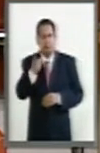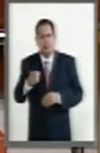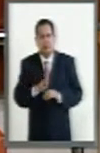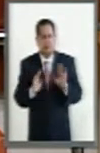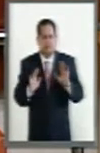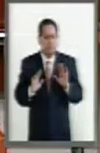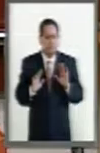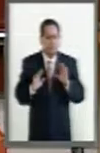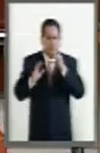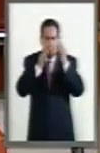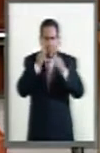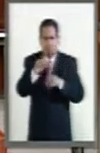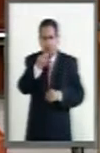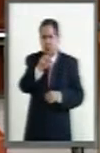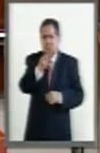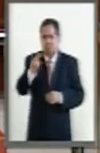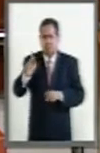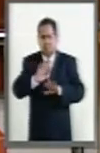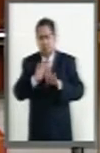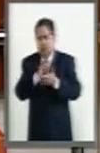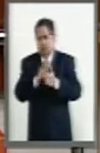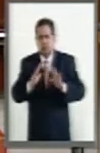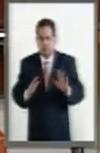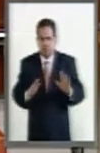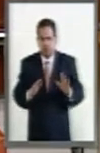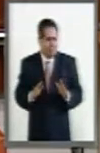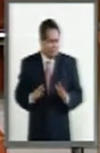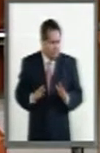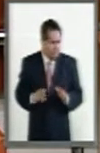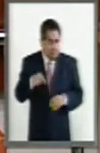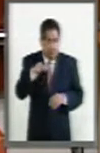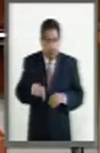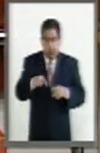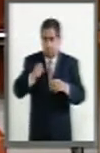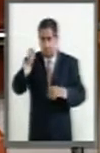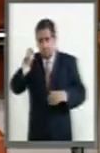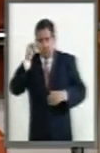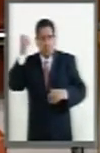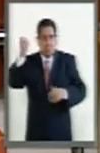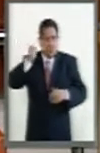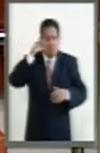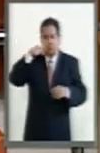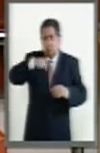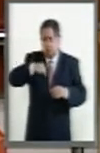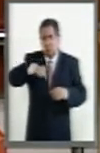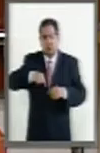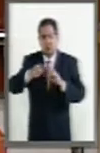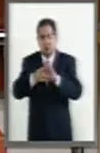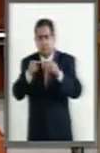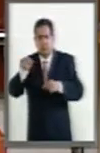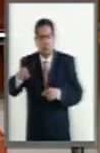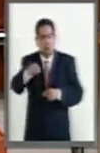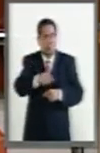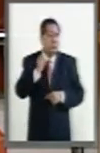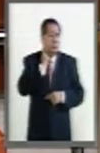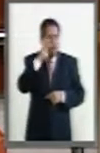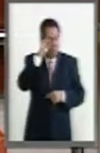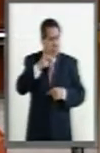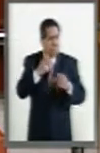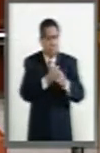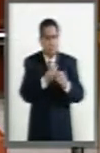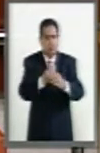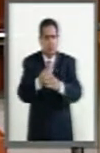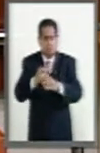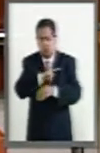a promover más el TPP, pero aquí, en los foros que estamos llevando a cabo en el Senado de la República,